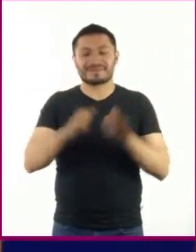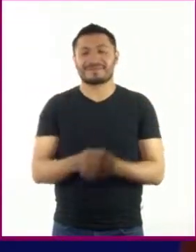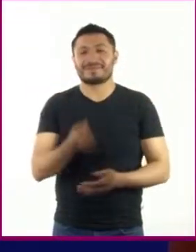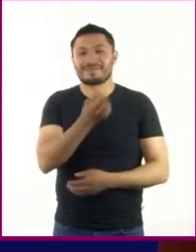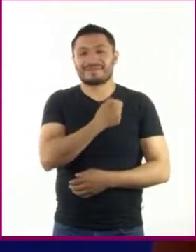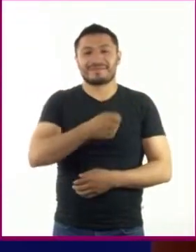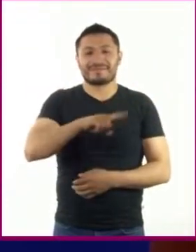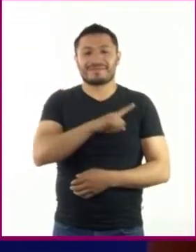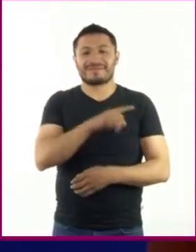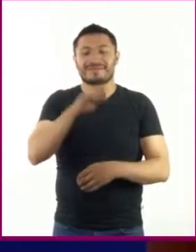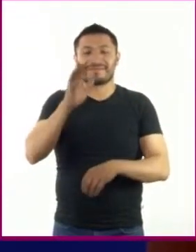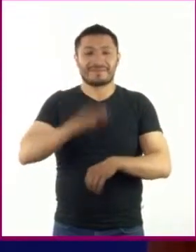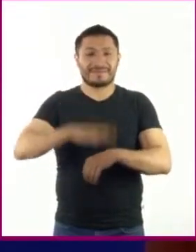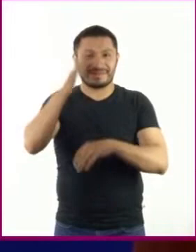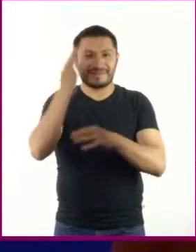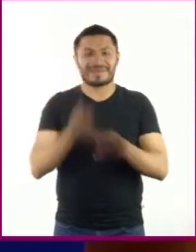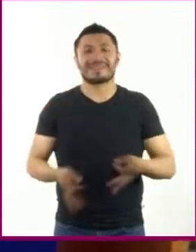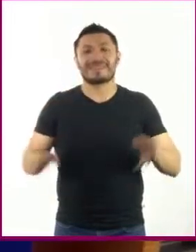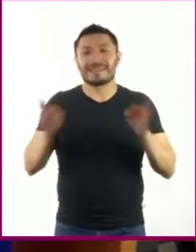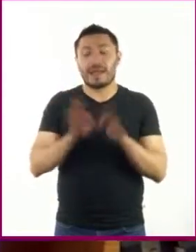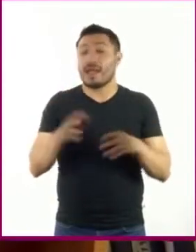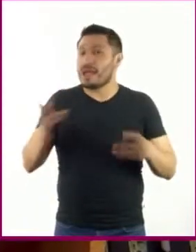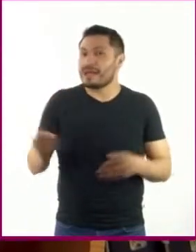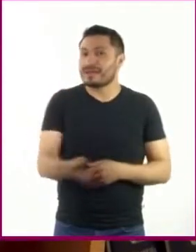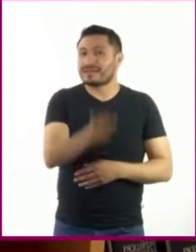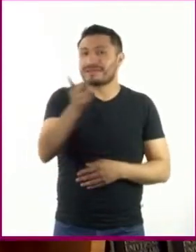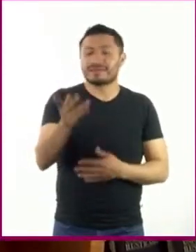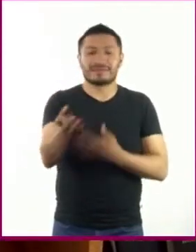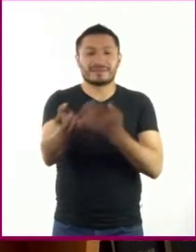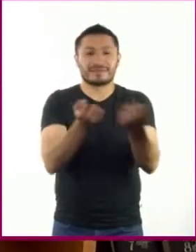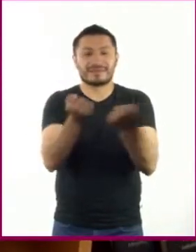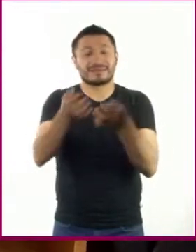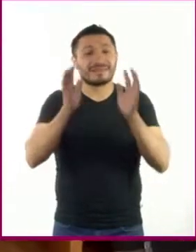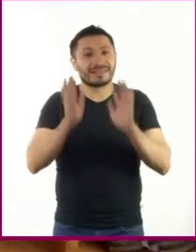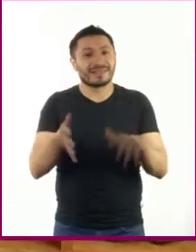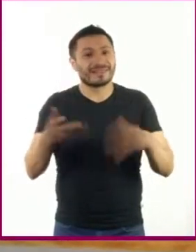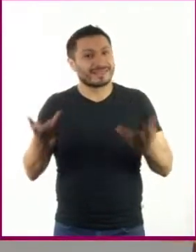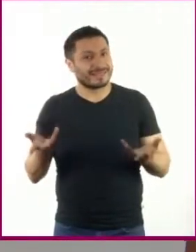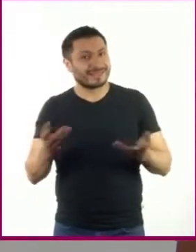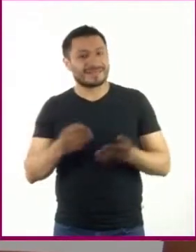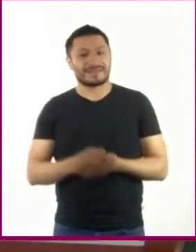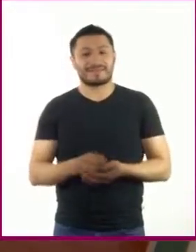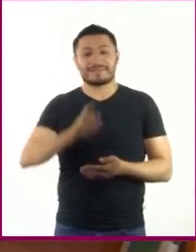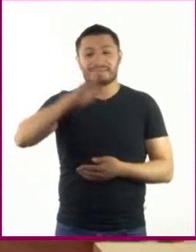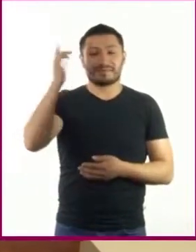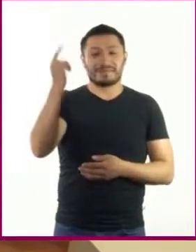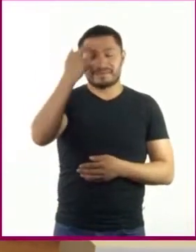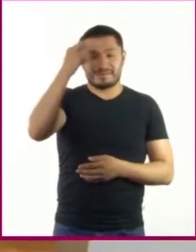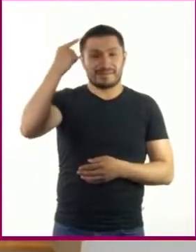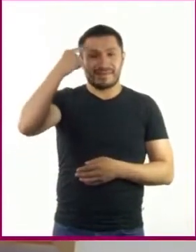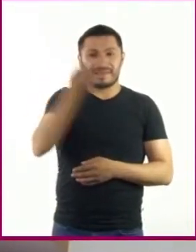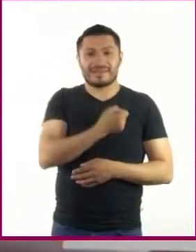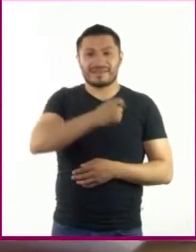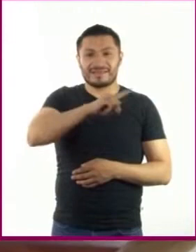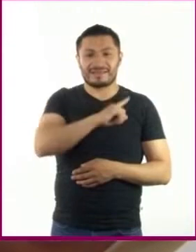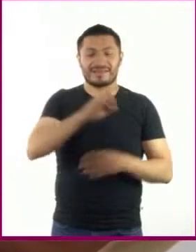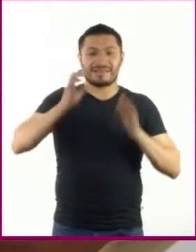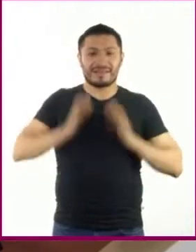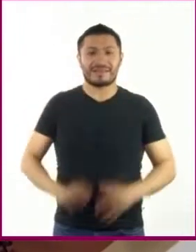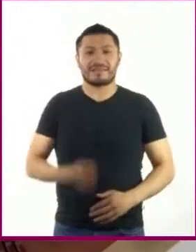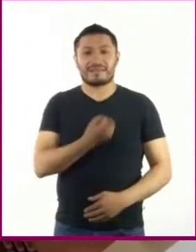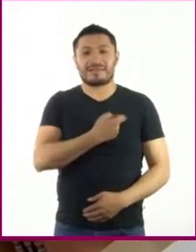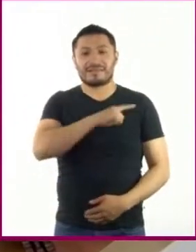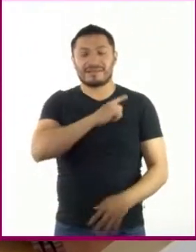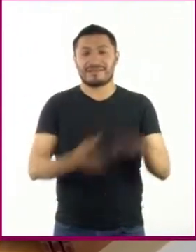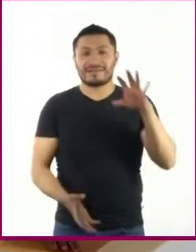salud es lo primero. Además, ¿ya hicieron algo de ejercicio? Recuerden que mente sana en cuerpo